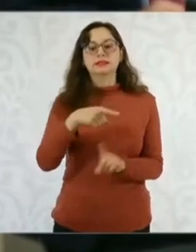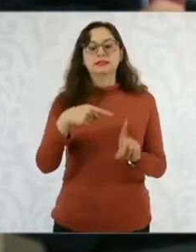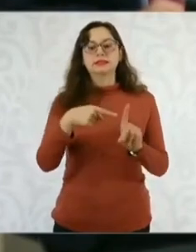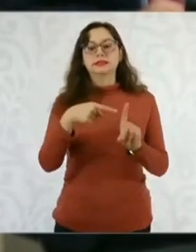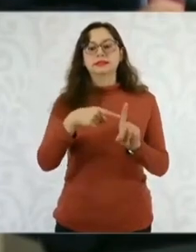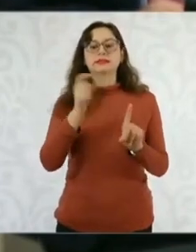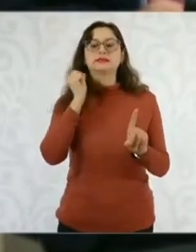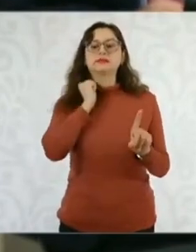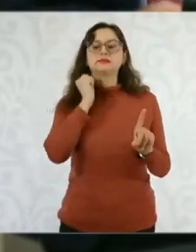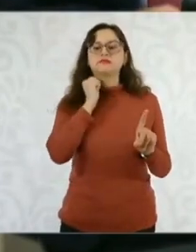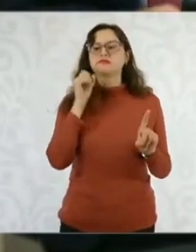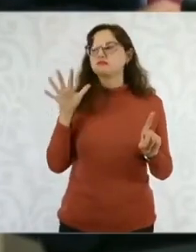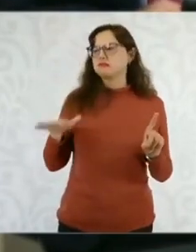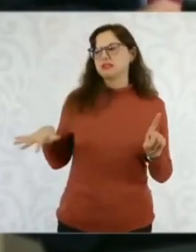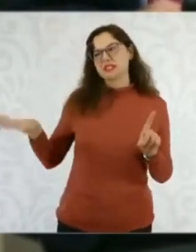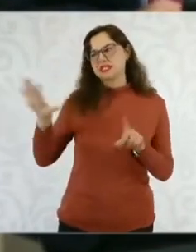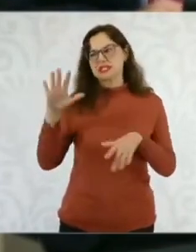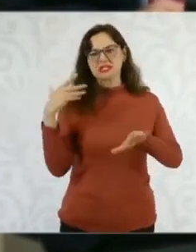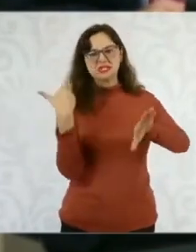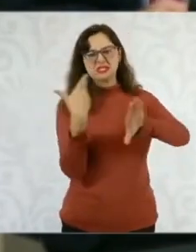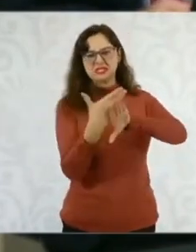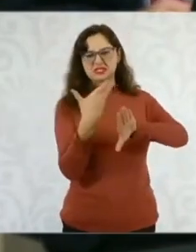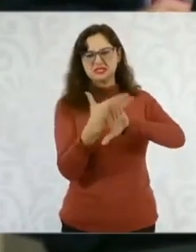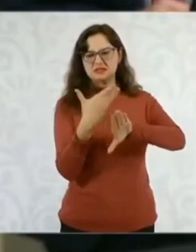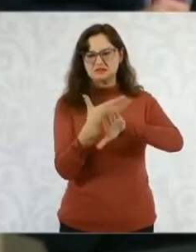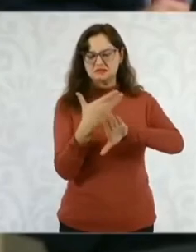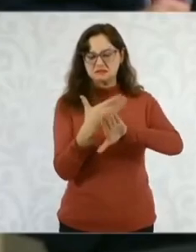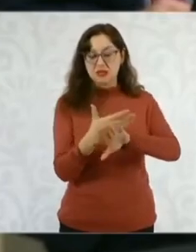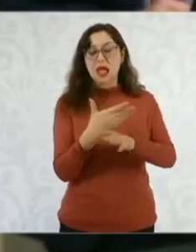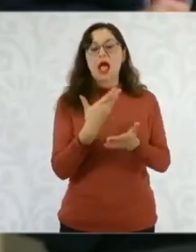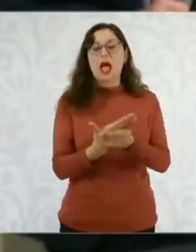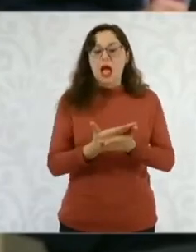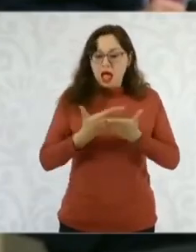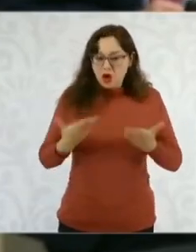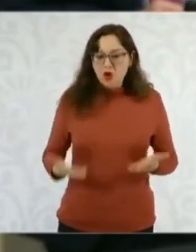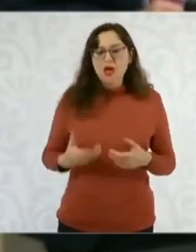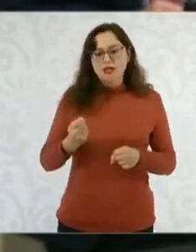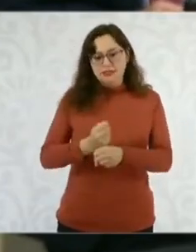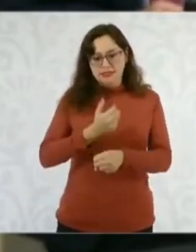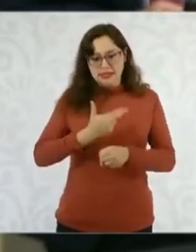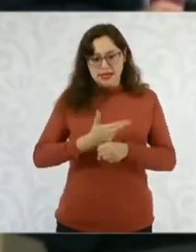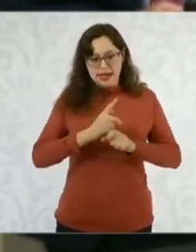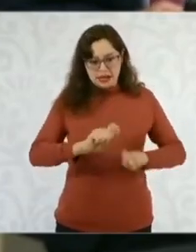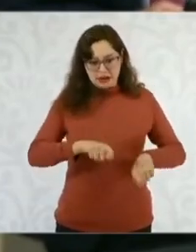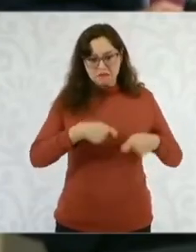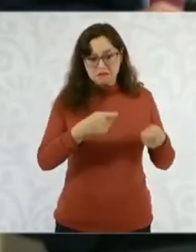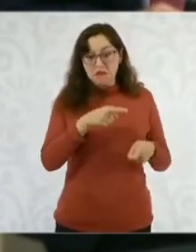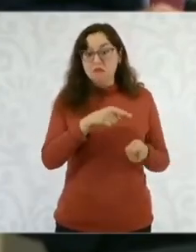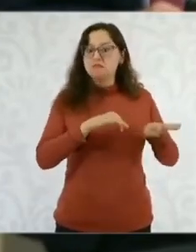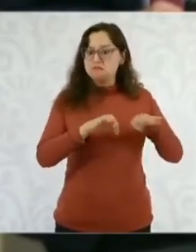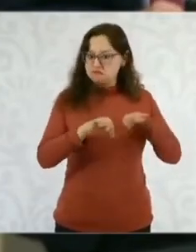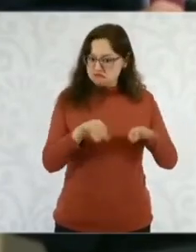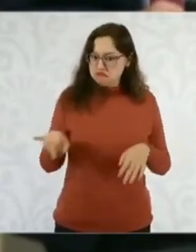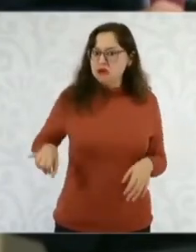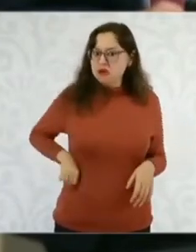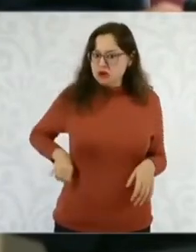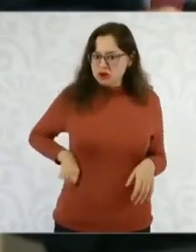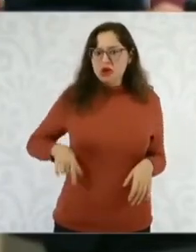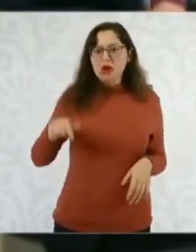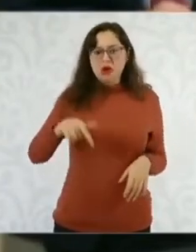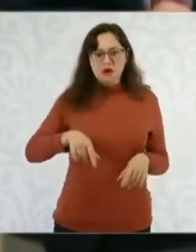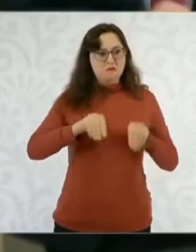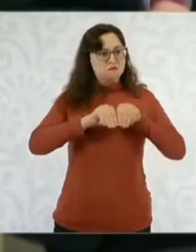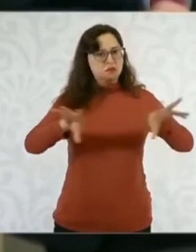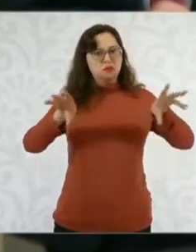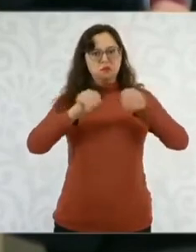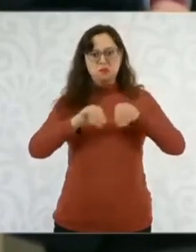por cierto ha habido trabajo interesante, de hecho se ha difundido aquí, pero la pregunta sería, este tema, digo,